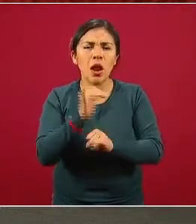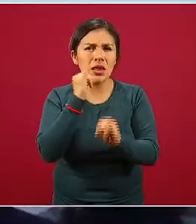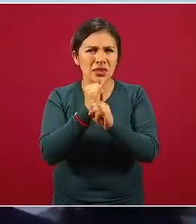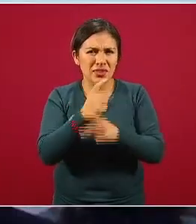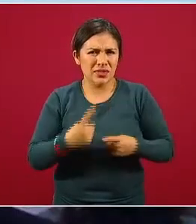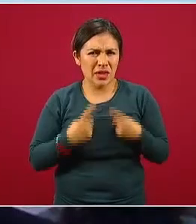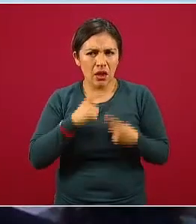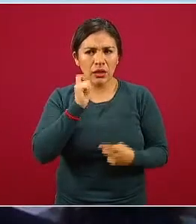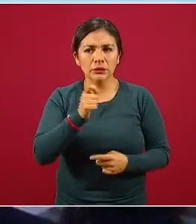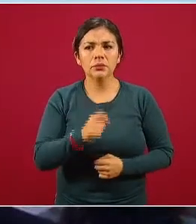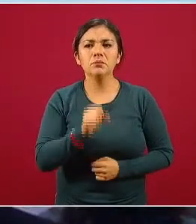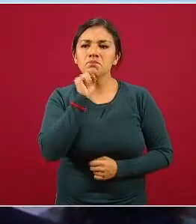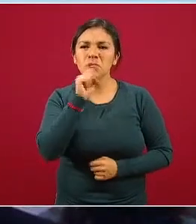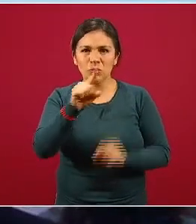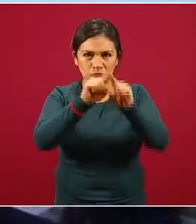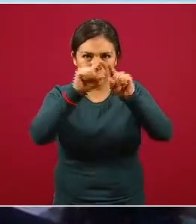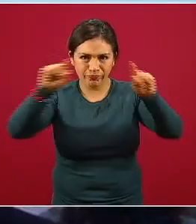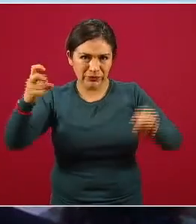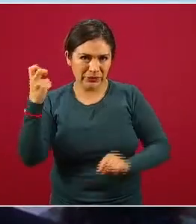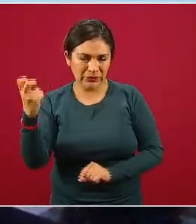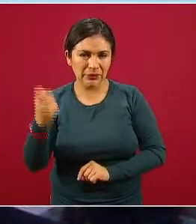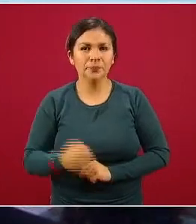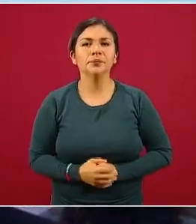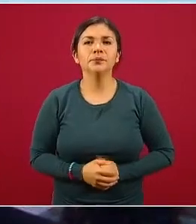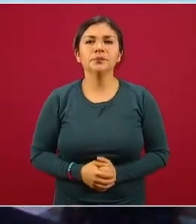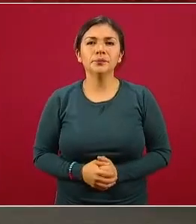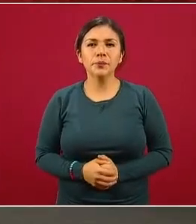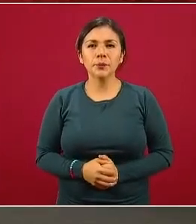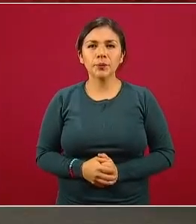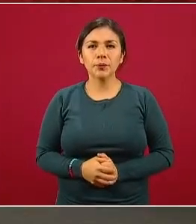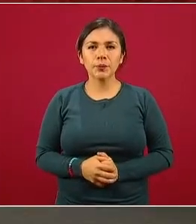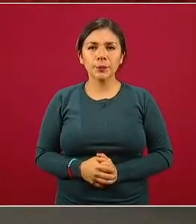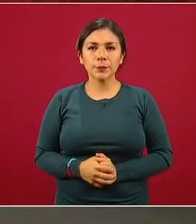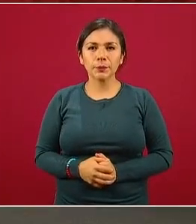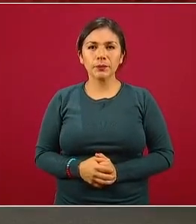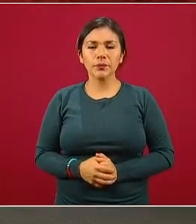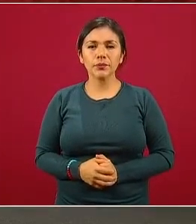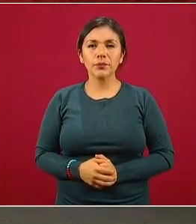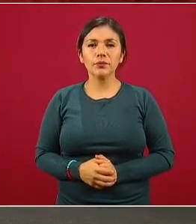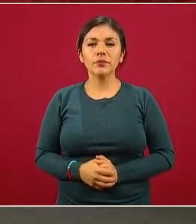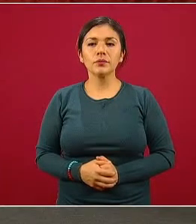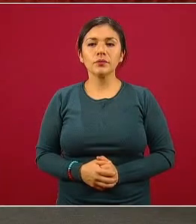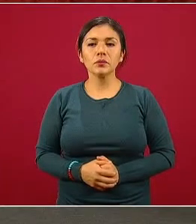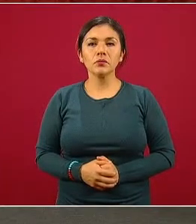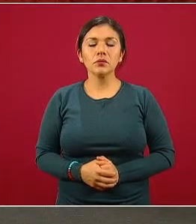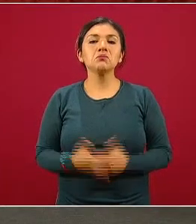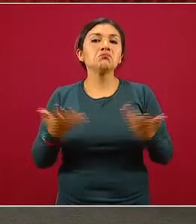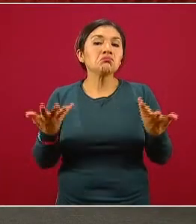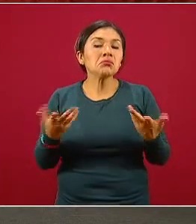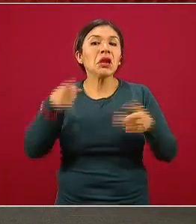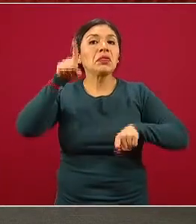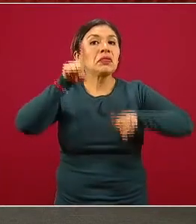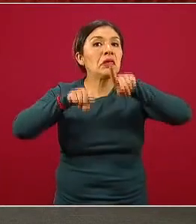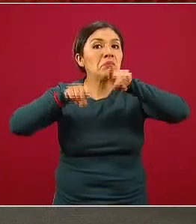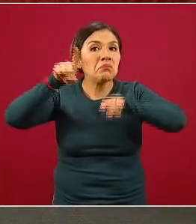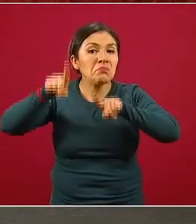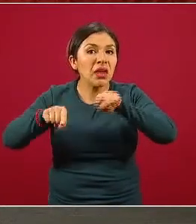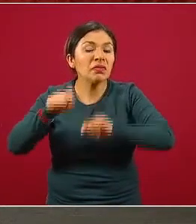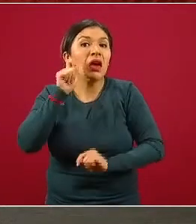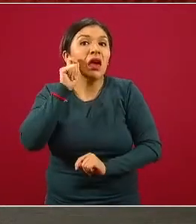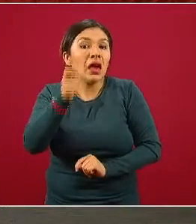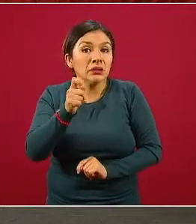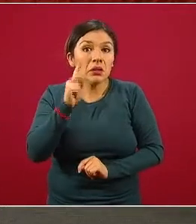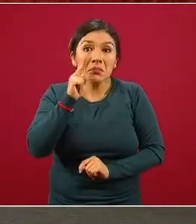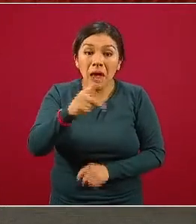página del micrositio. La que sigue, por favor. Y dependiendo de cómo salga, digamos,